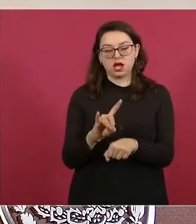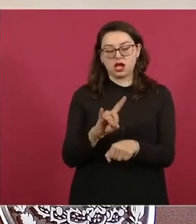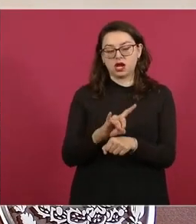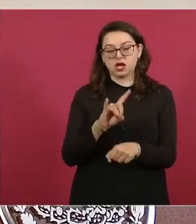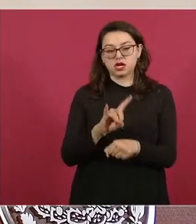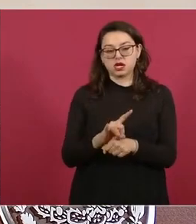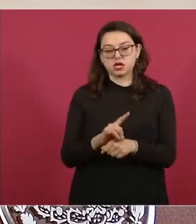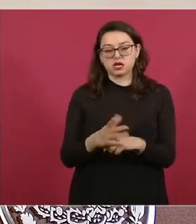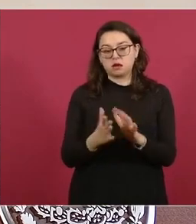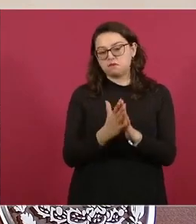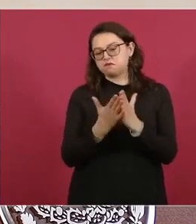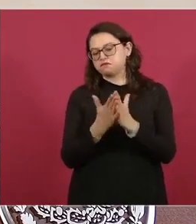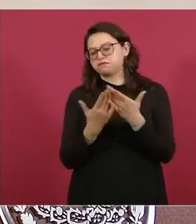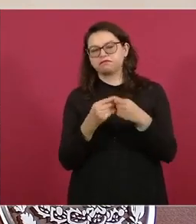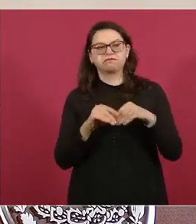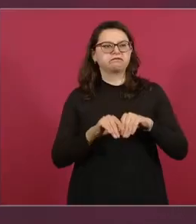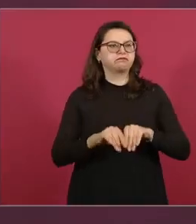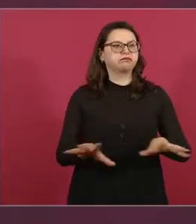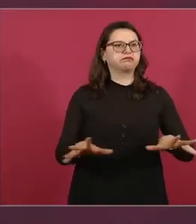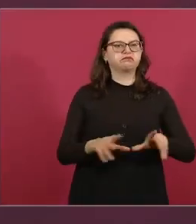la publicación de libros